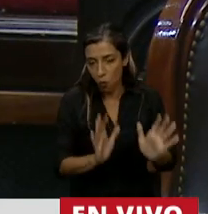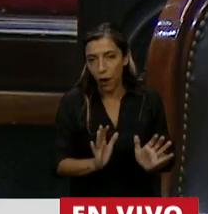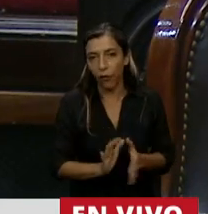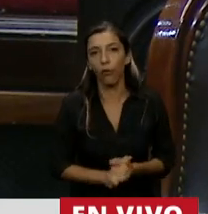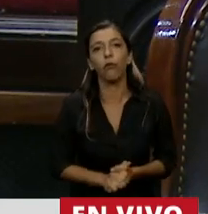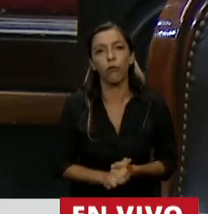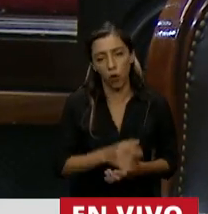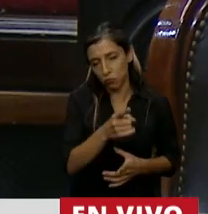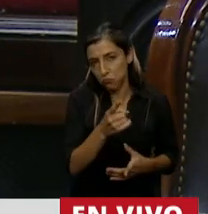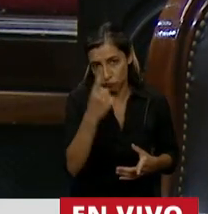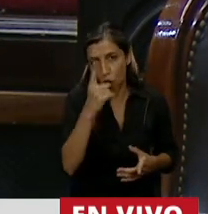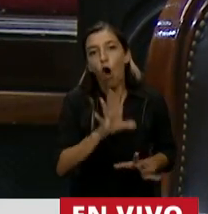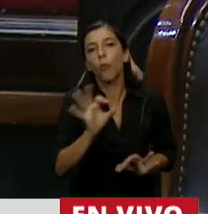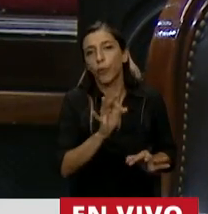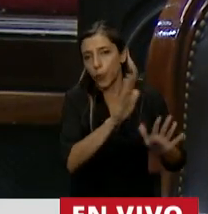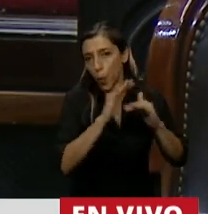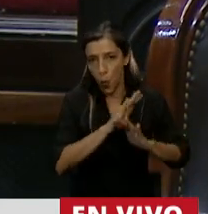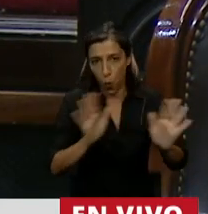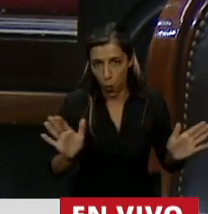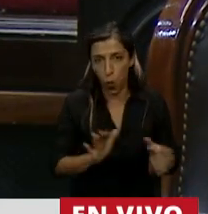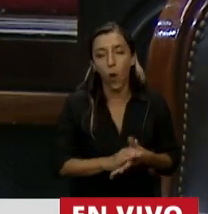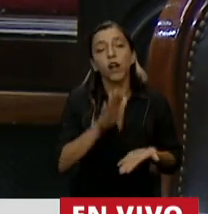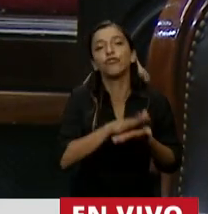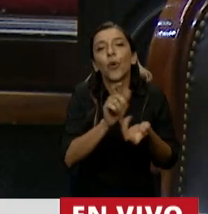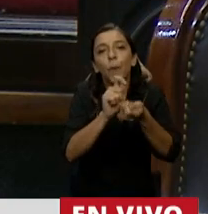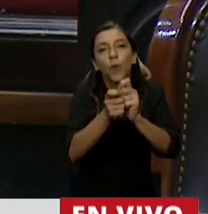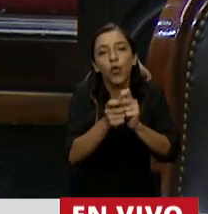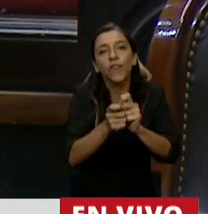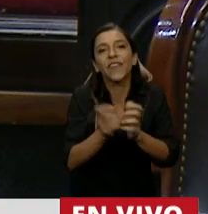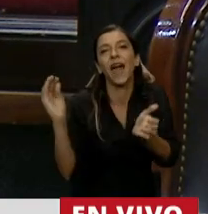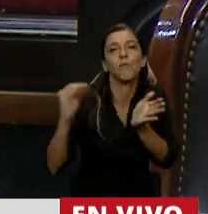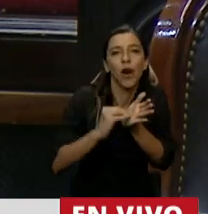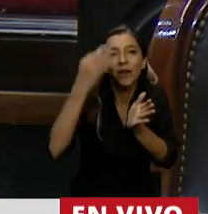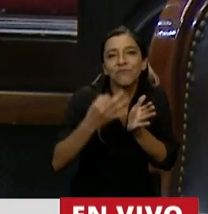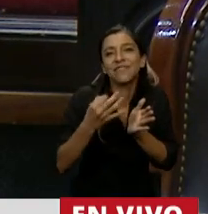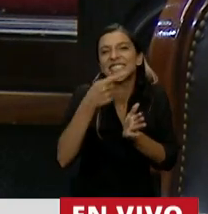a acompañar esa misma observación respecto de modificar y poner esa semana